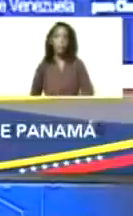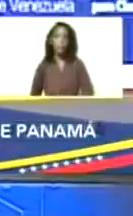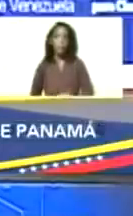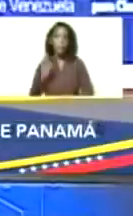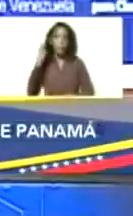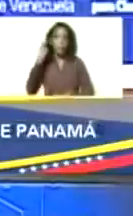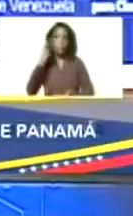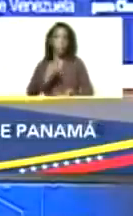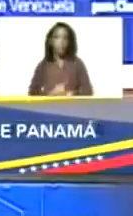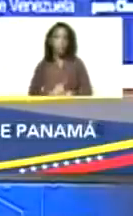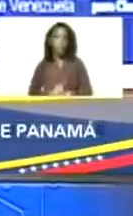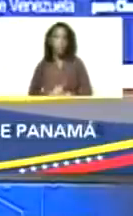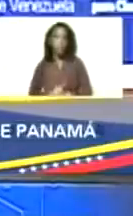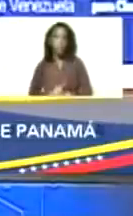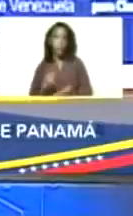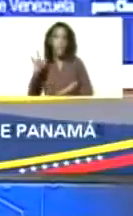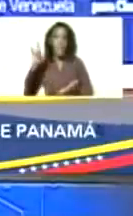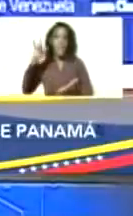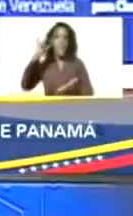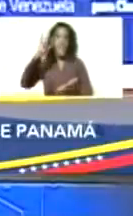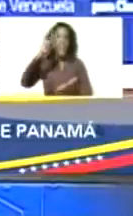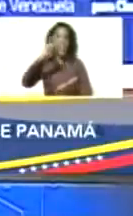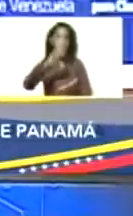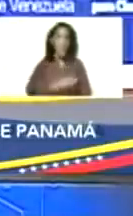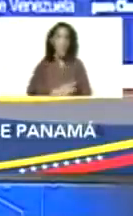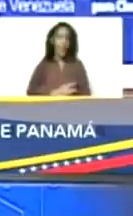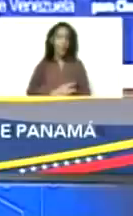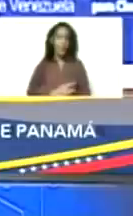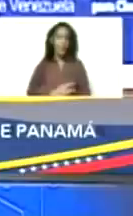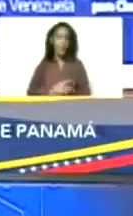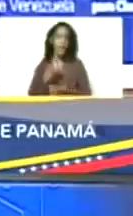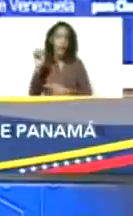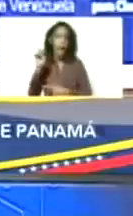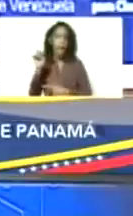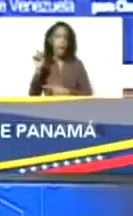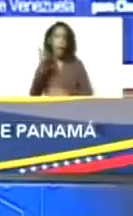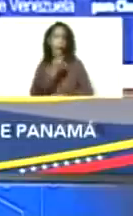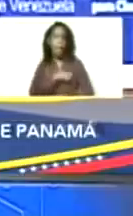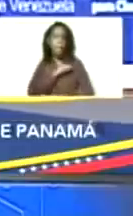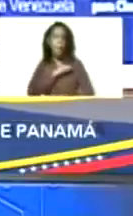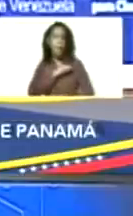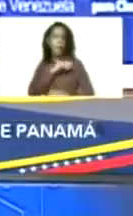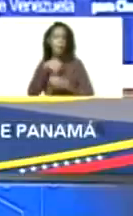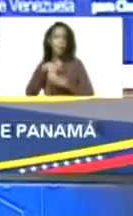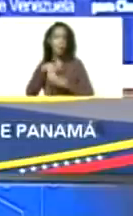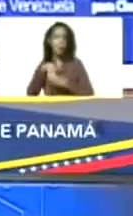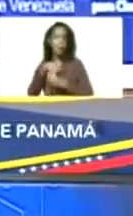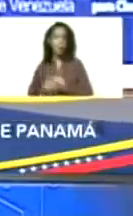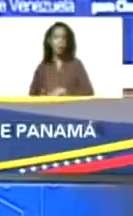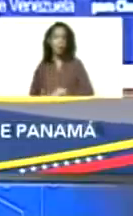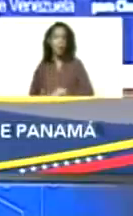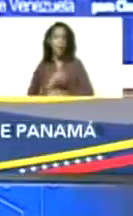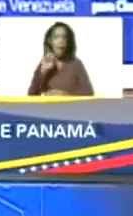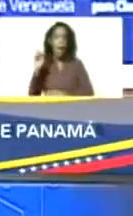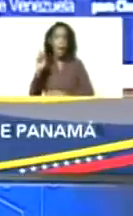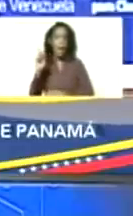llega en el vuelo de Estambul. Ella estaba en España, es de